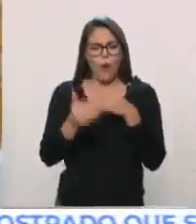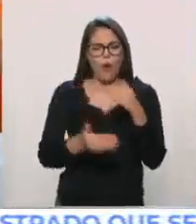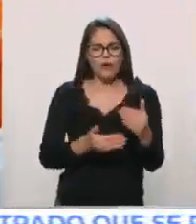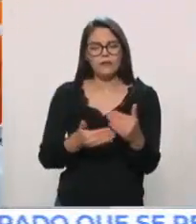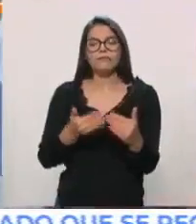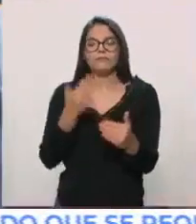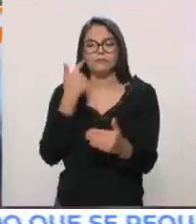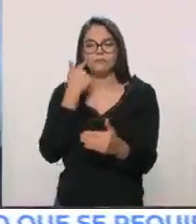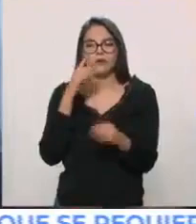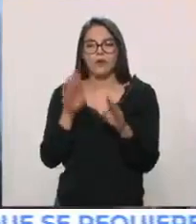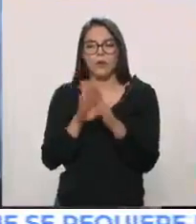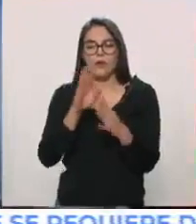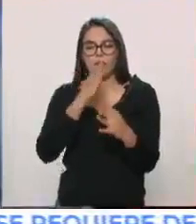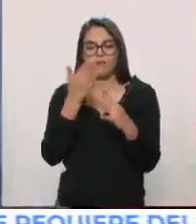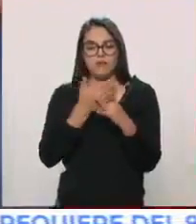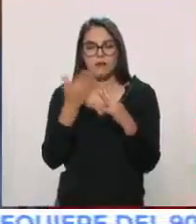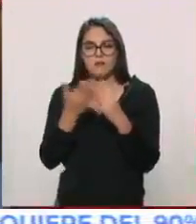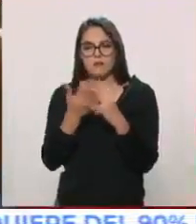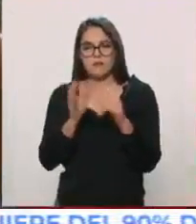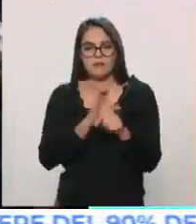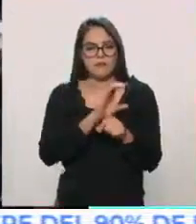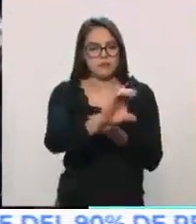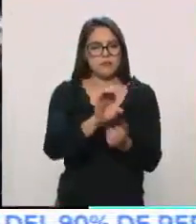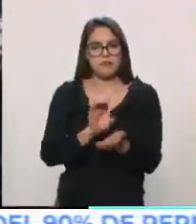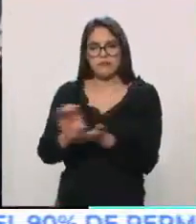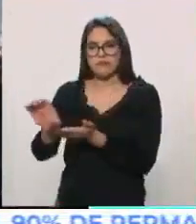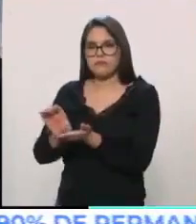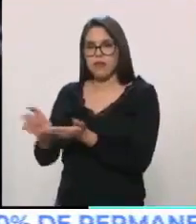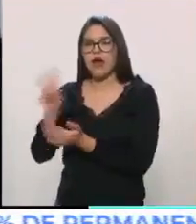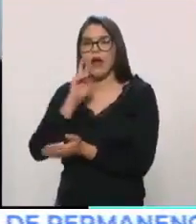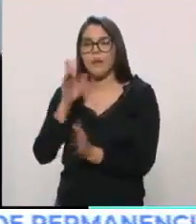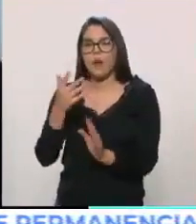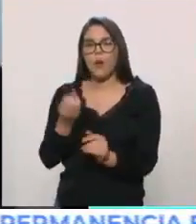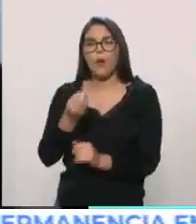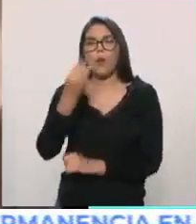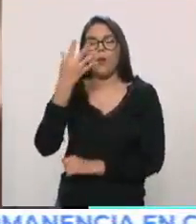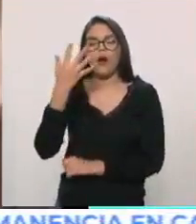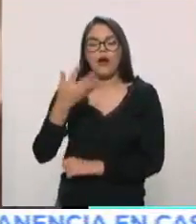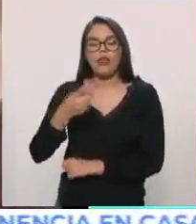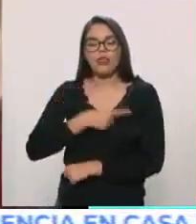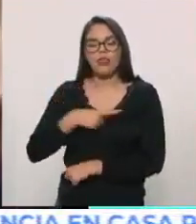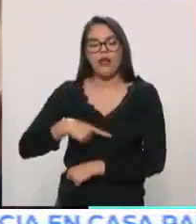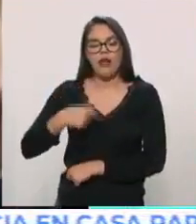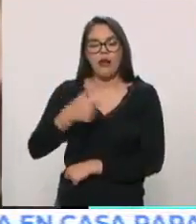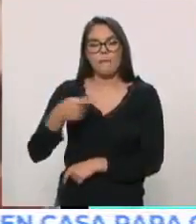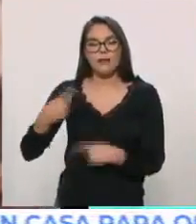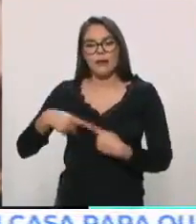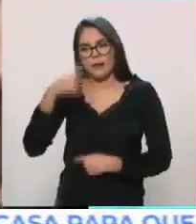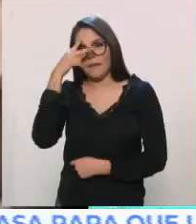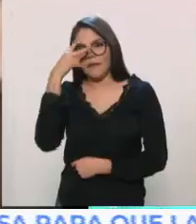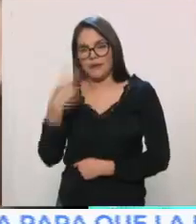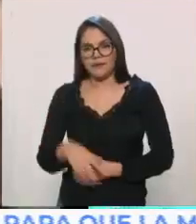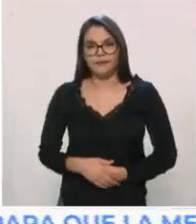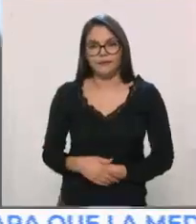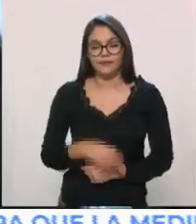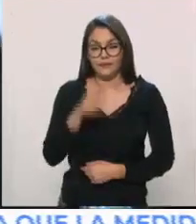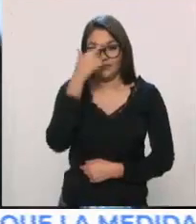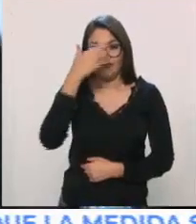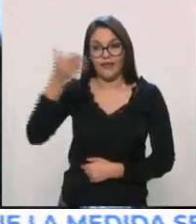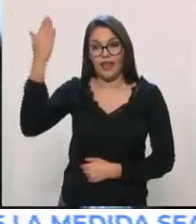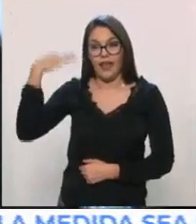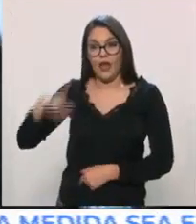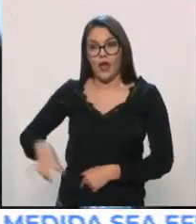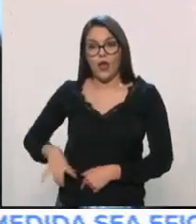el costo y veamos cuánto debe cada mexicano. Viajemos al pasado y vamos a ver que durante el sexenio de Carlos Salinas de Gortari,